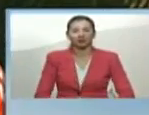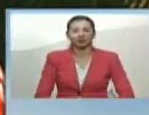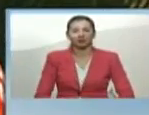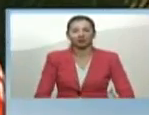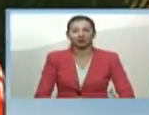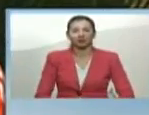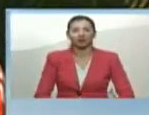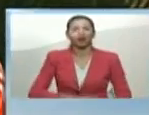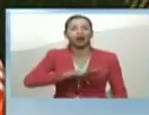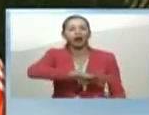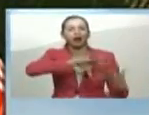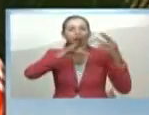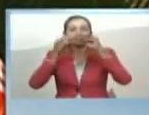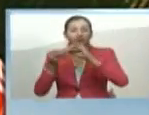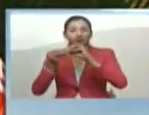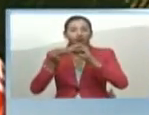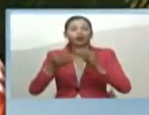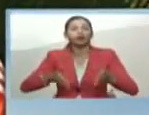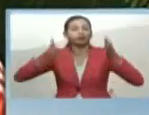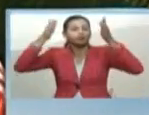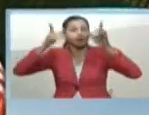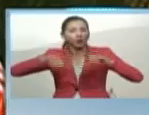la adaptación de edificaciones